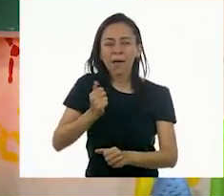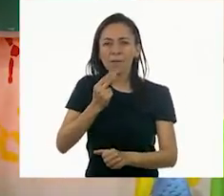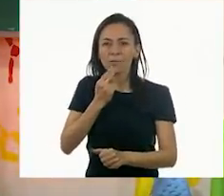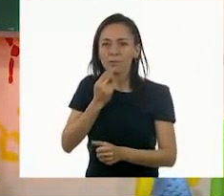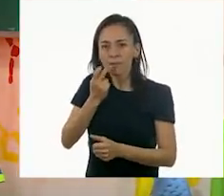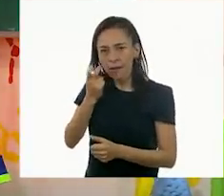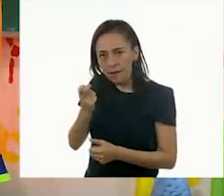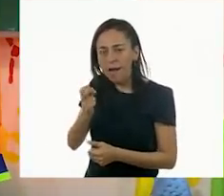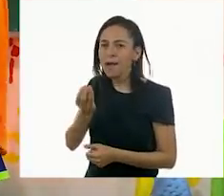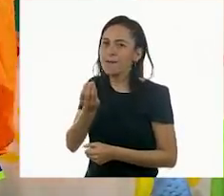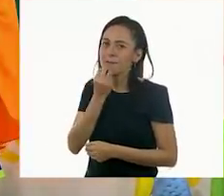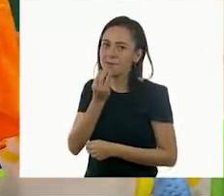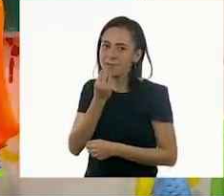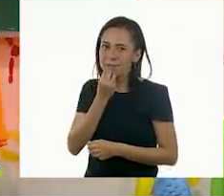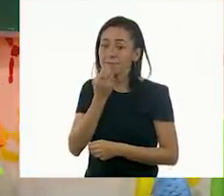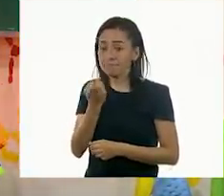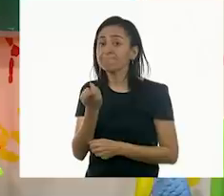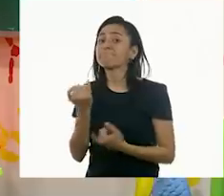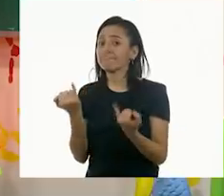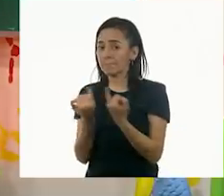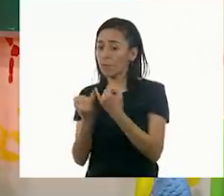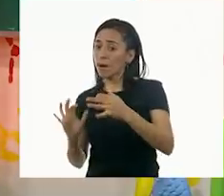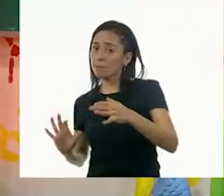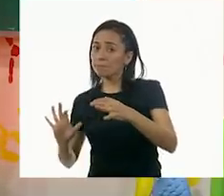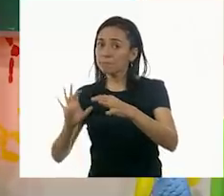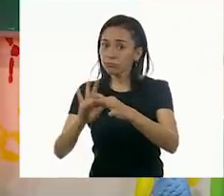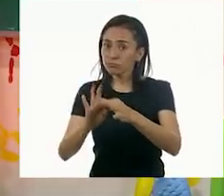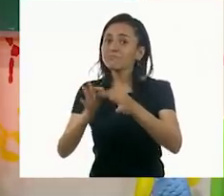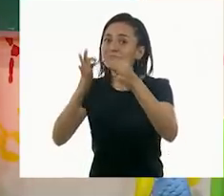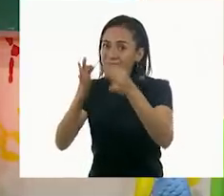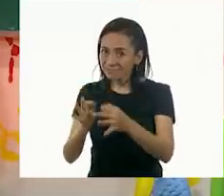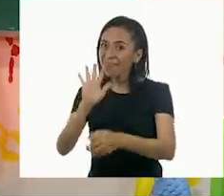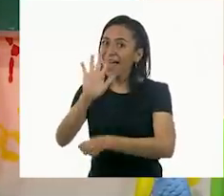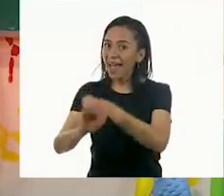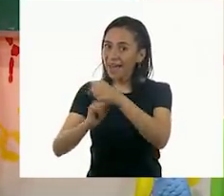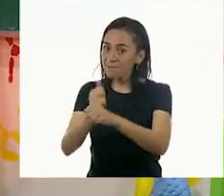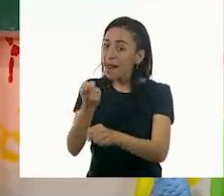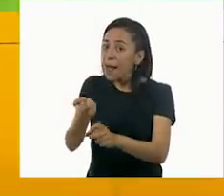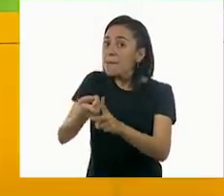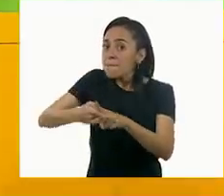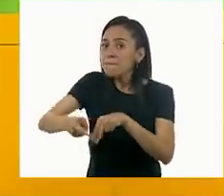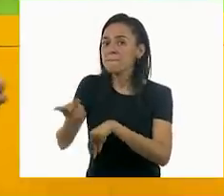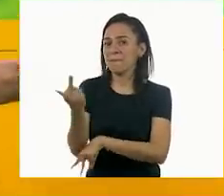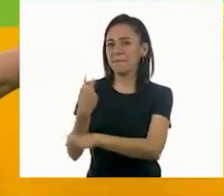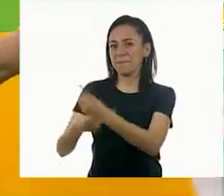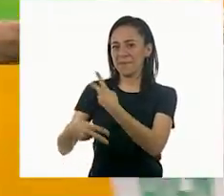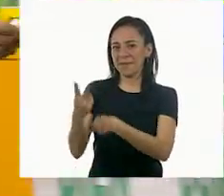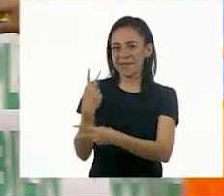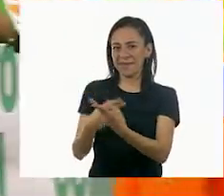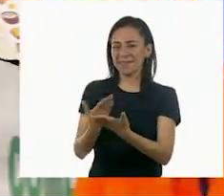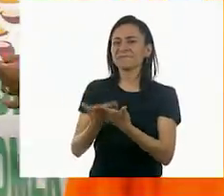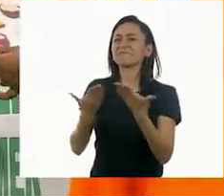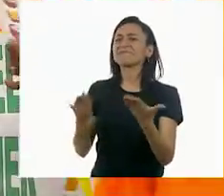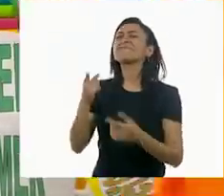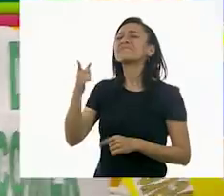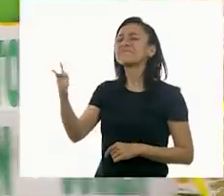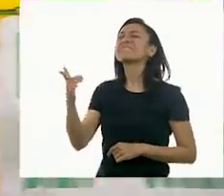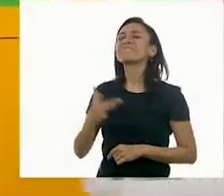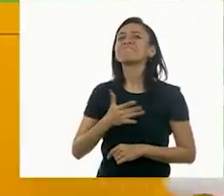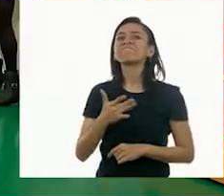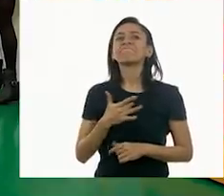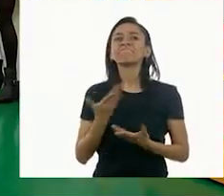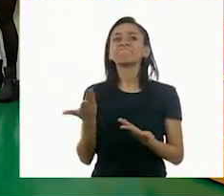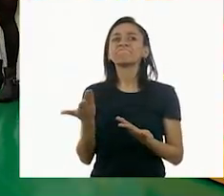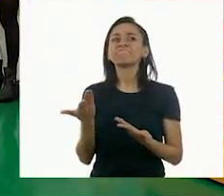son alimentos de origen animal. ¿Qué te parece, maestra Almanilla? Muy bien, ¿quieres que lo peguemos también? Sí, por favor, muchas gracias.